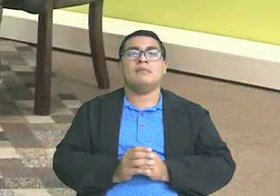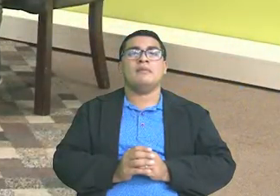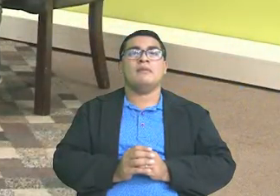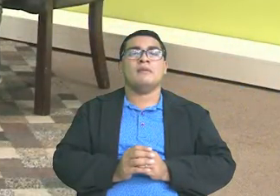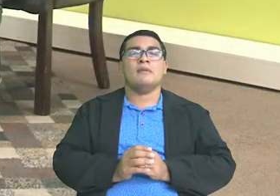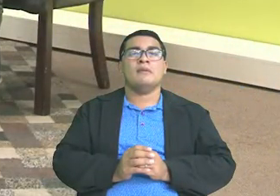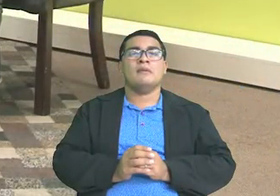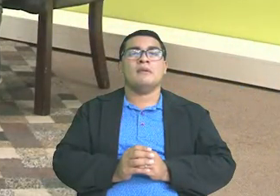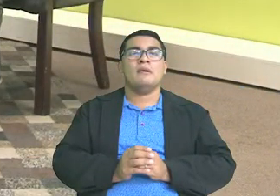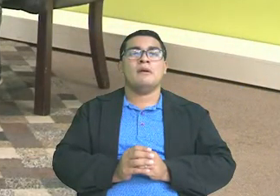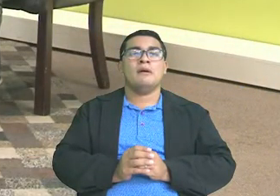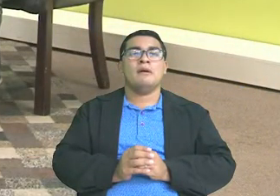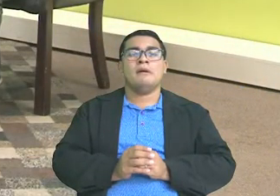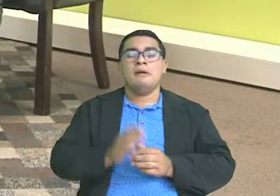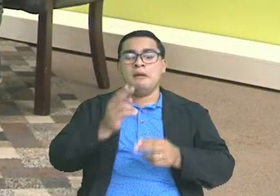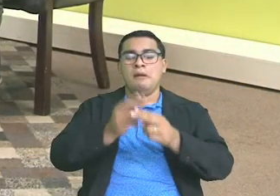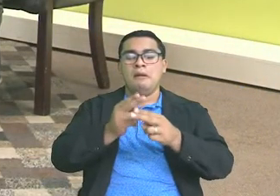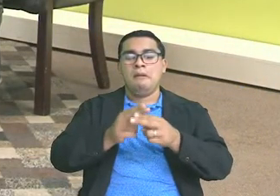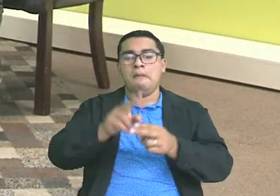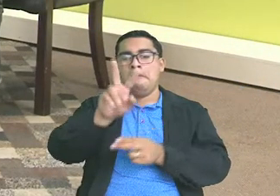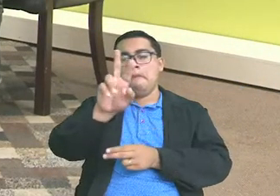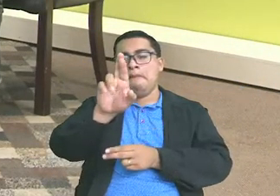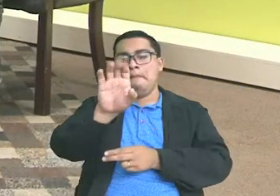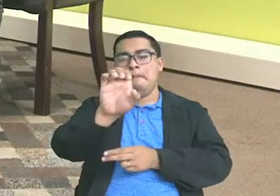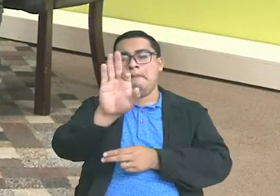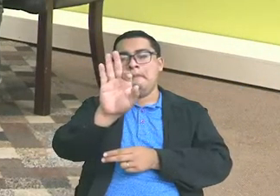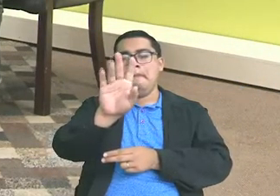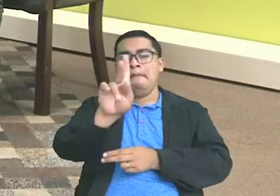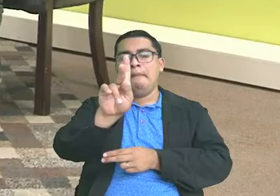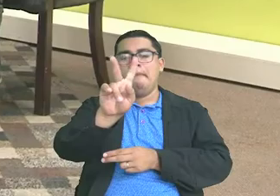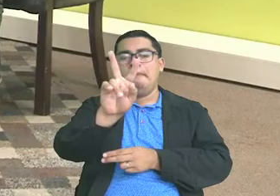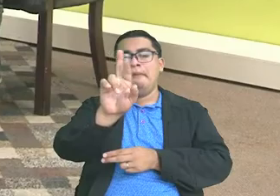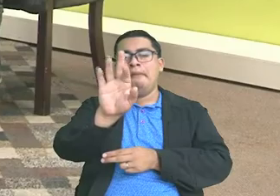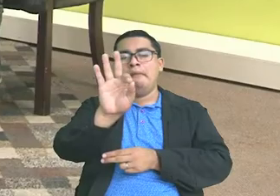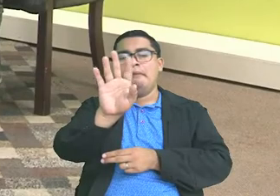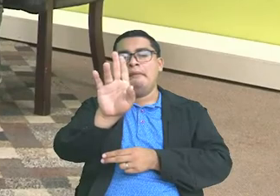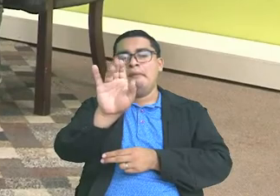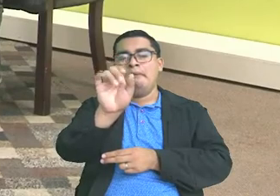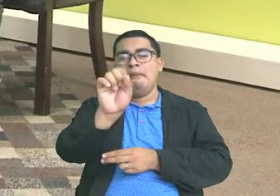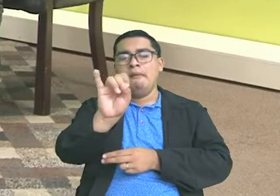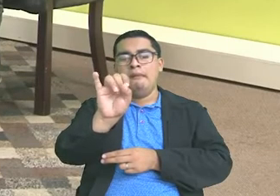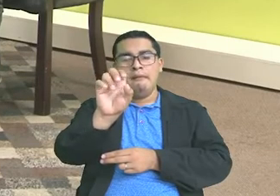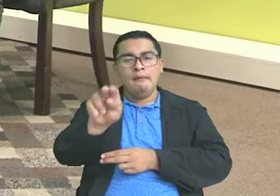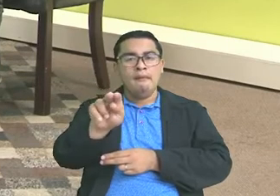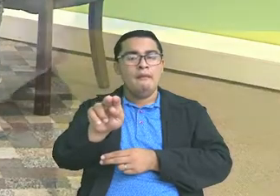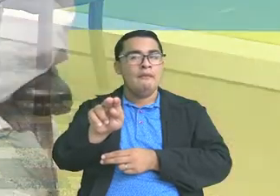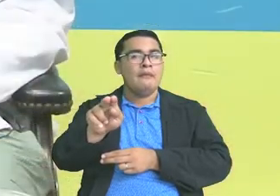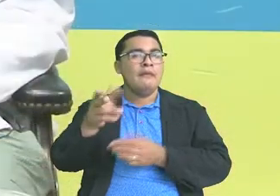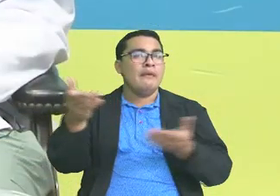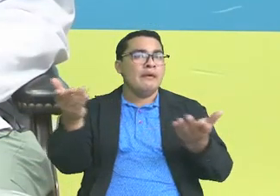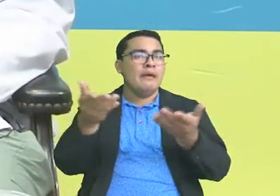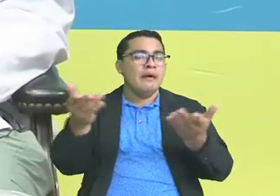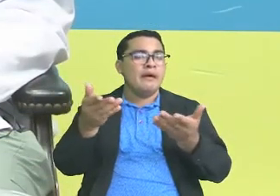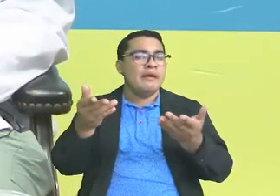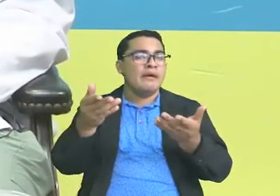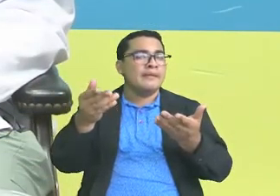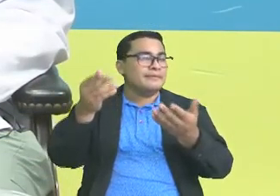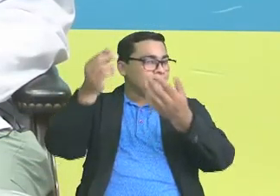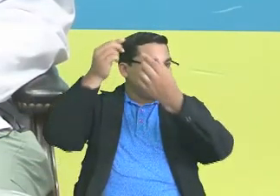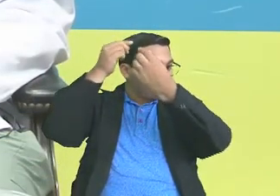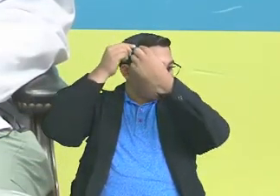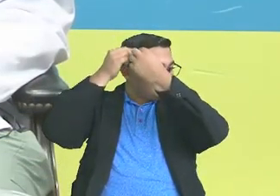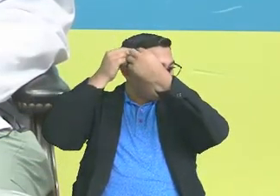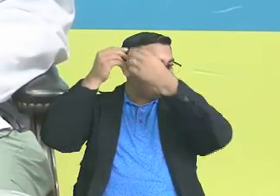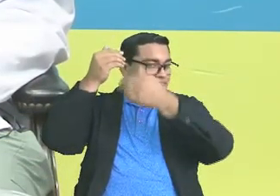Existe el tratamiento de reperfusión, de disolver el coágulo que está tapando la arteria. Ese es un proceso